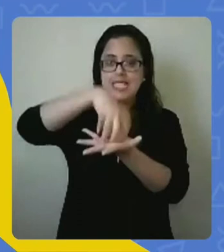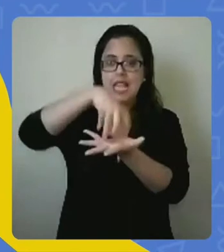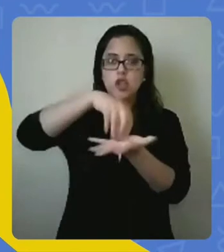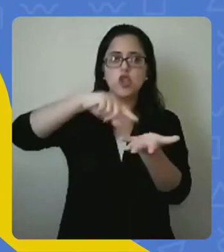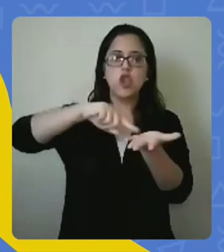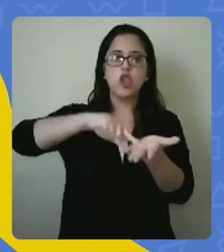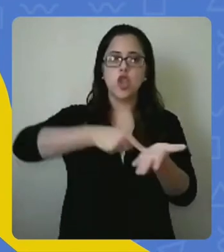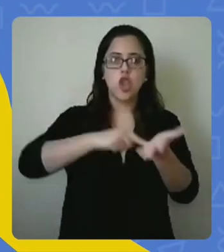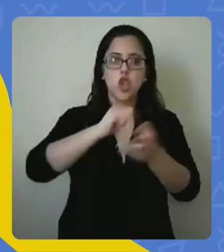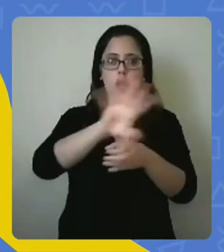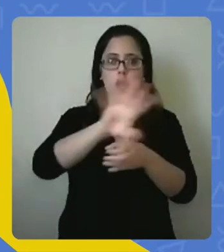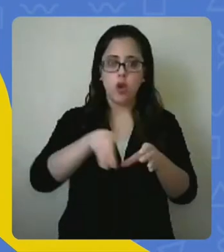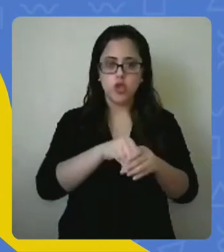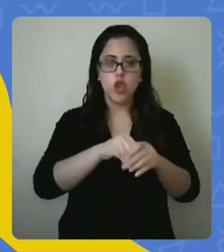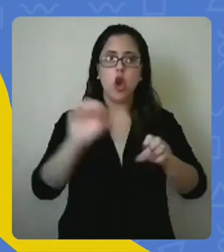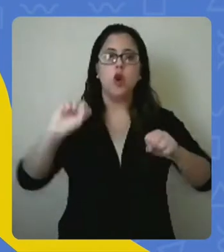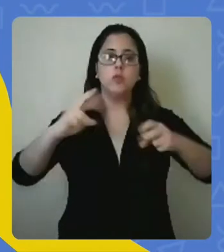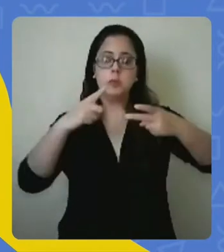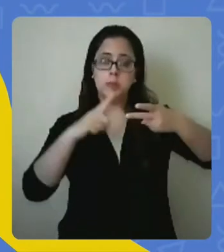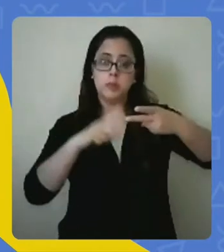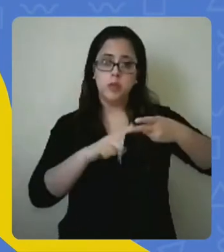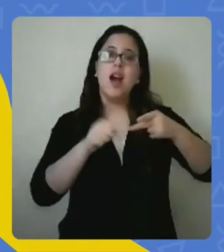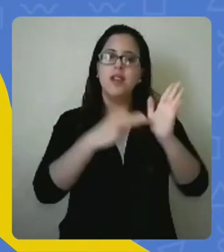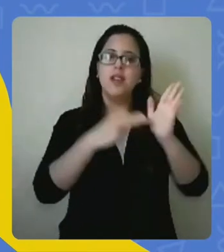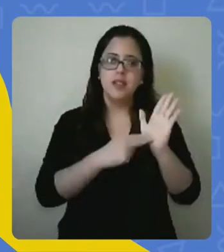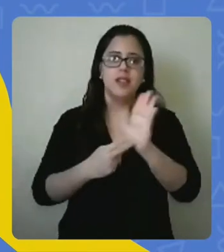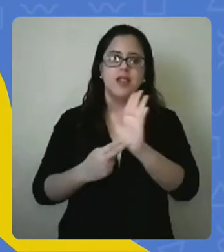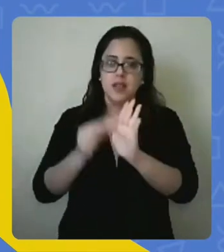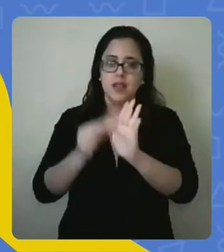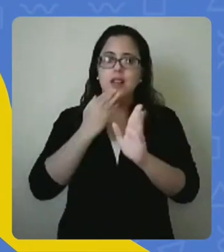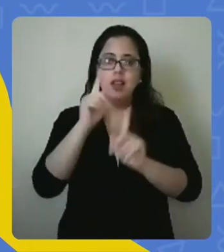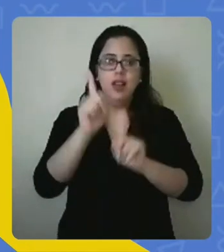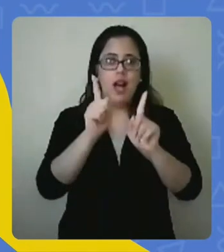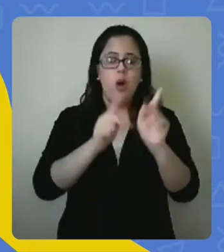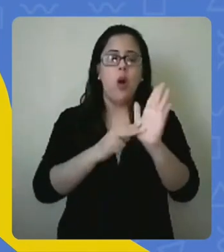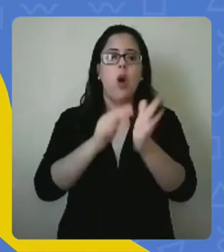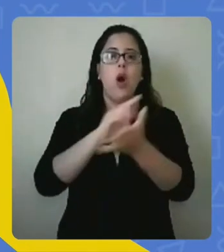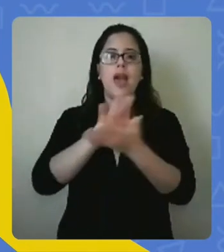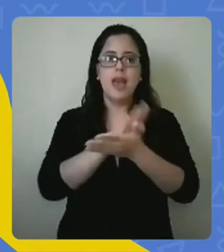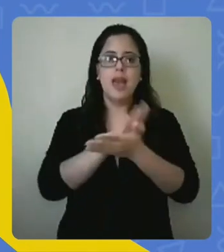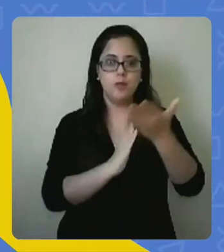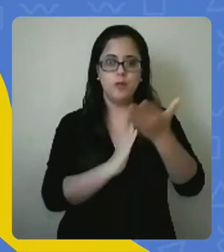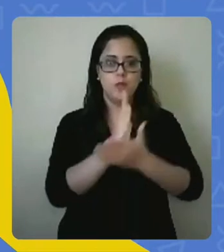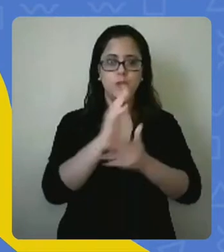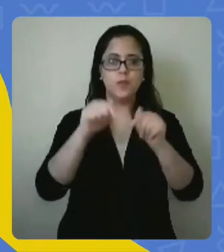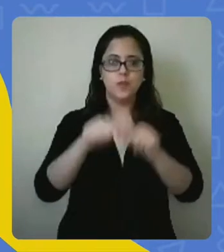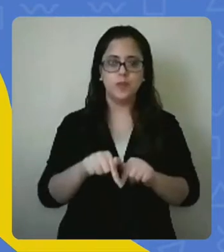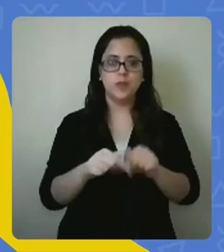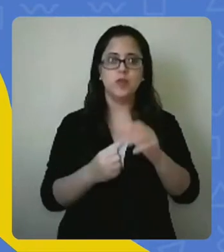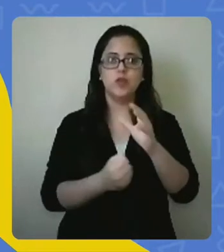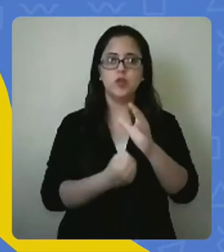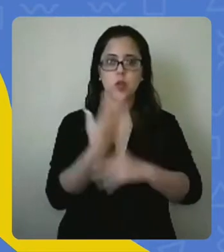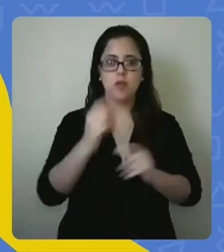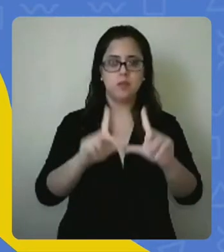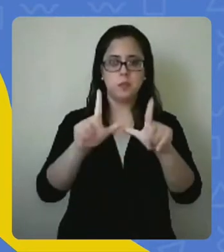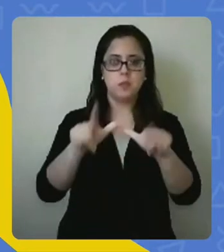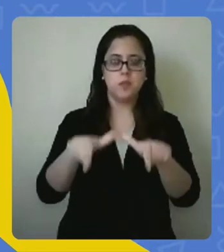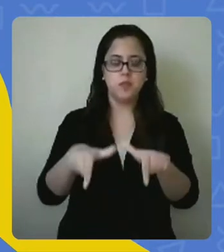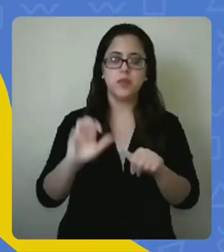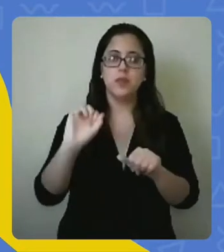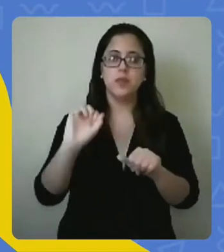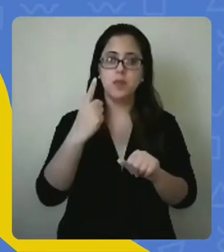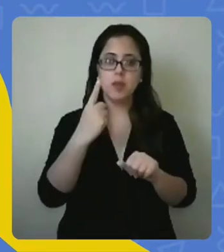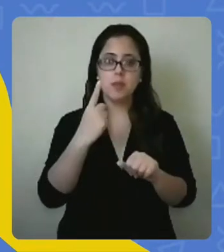Y luego vamos a dar a conocer algunos ejemplares del lanzamiento de esta nueva área. Primero vamos a estar con